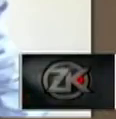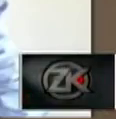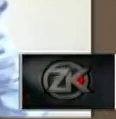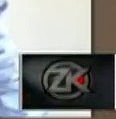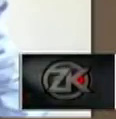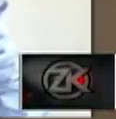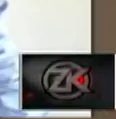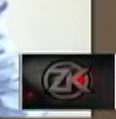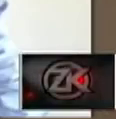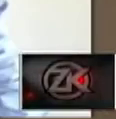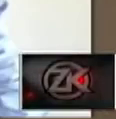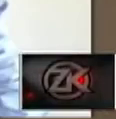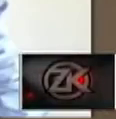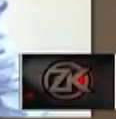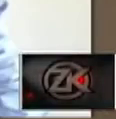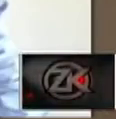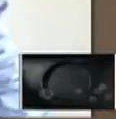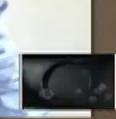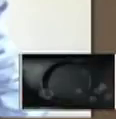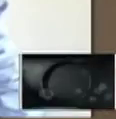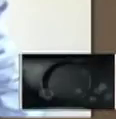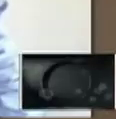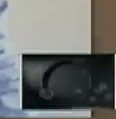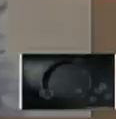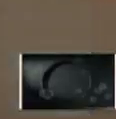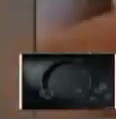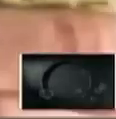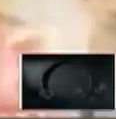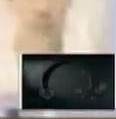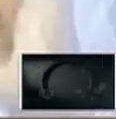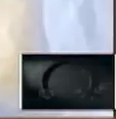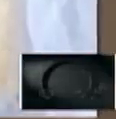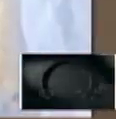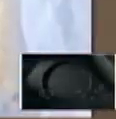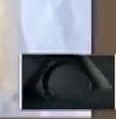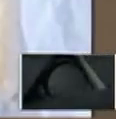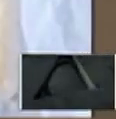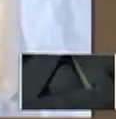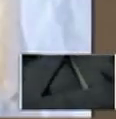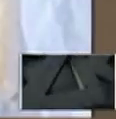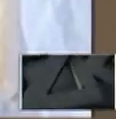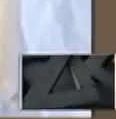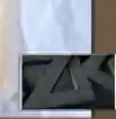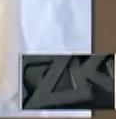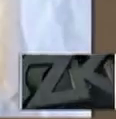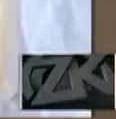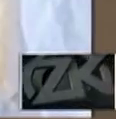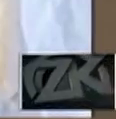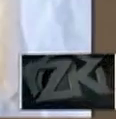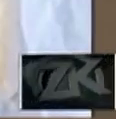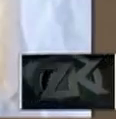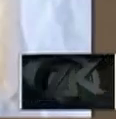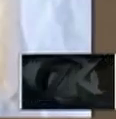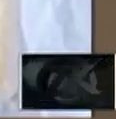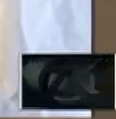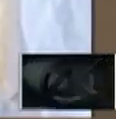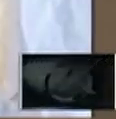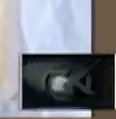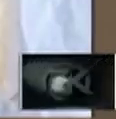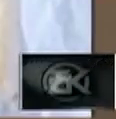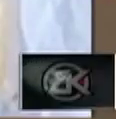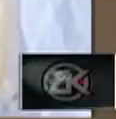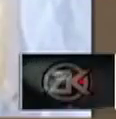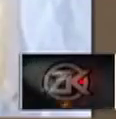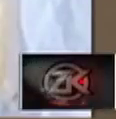Huga, por favor. Hola. Háganos los honores. Ahorita. Por aquí tenemos a compañero Luis. Aquí tenemos la foto en Zoom. Primero